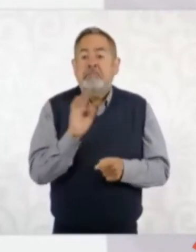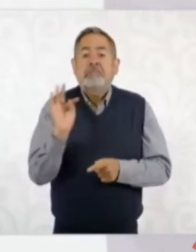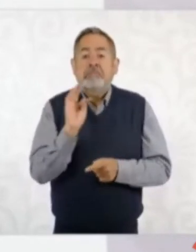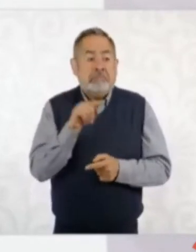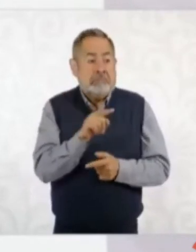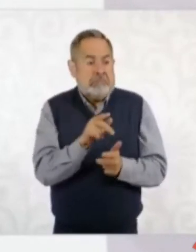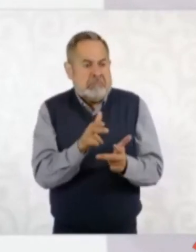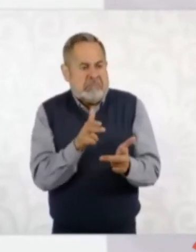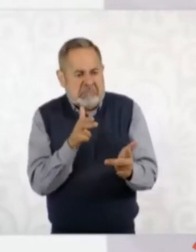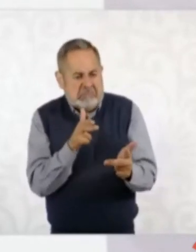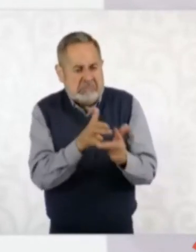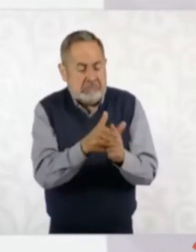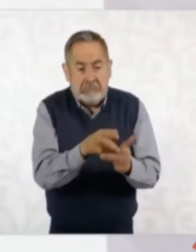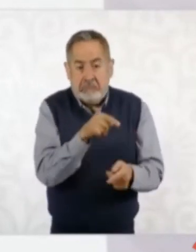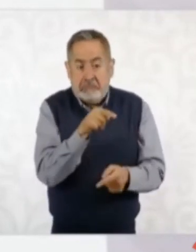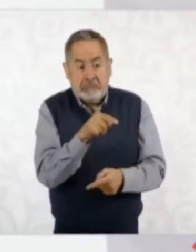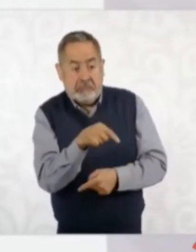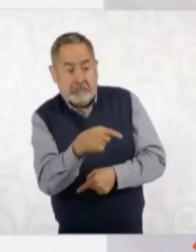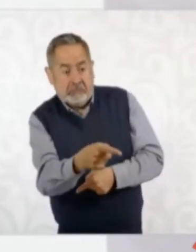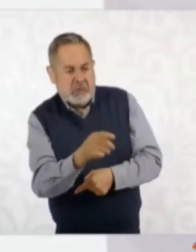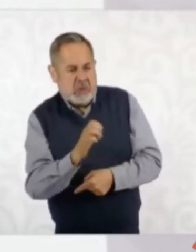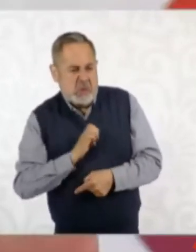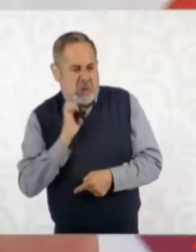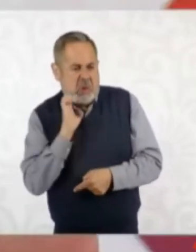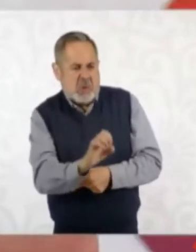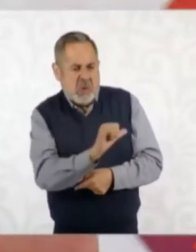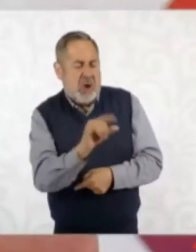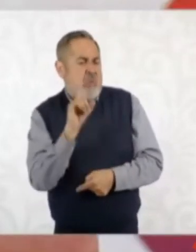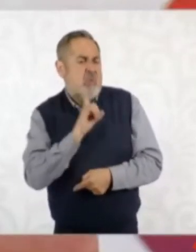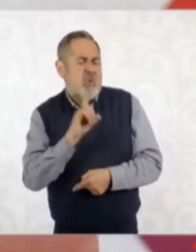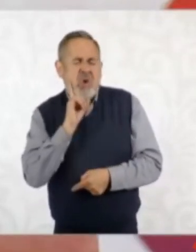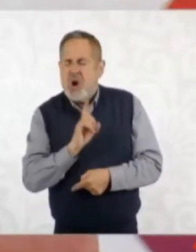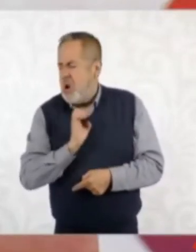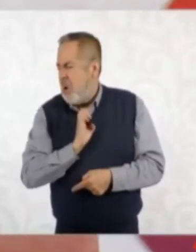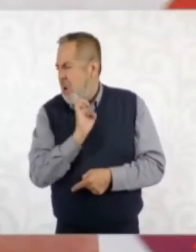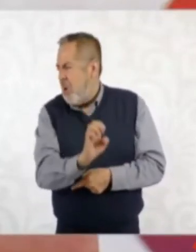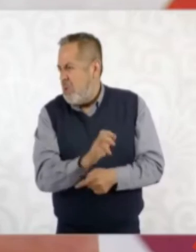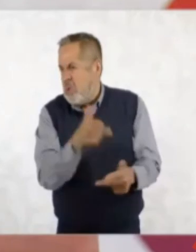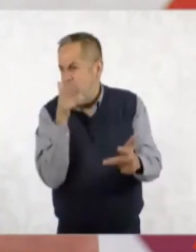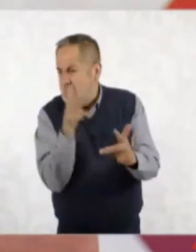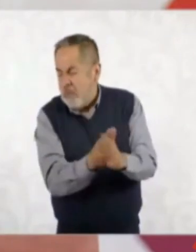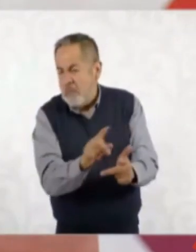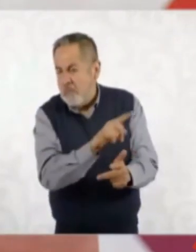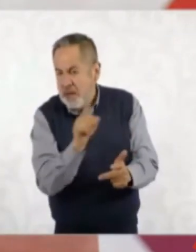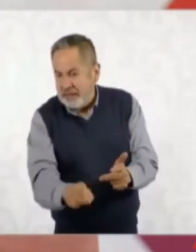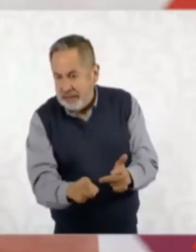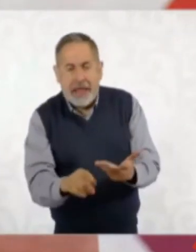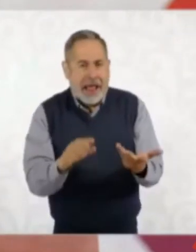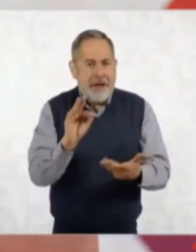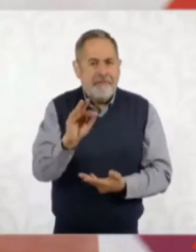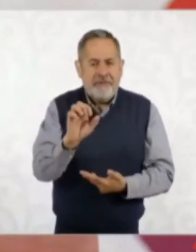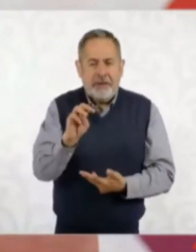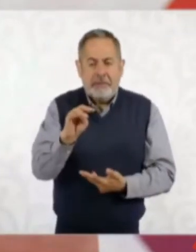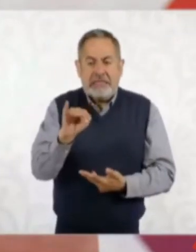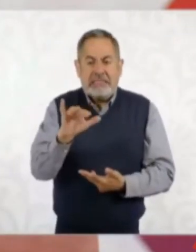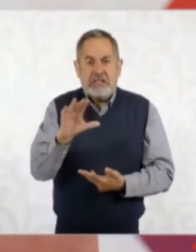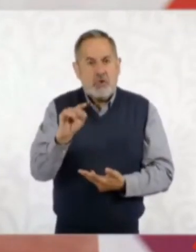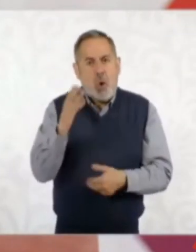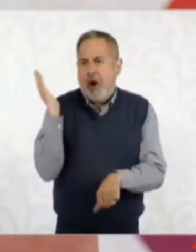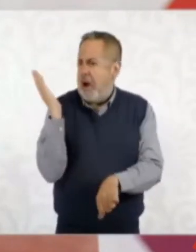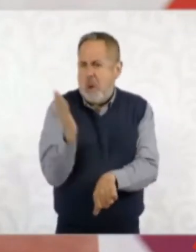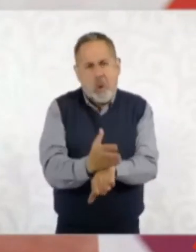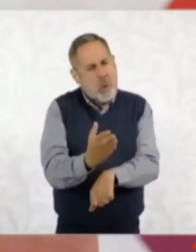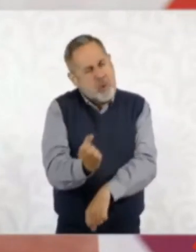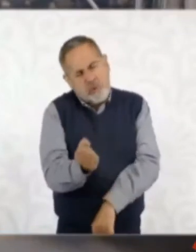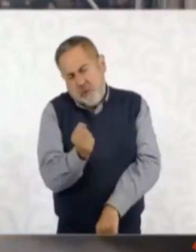un homicidio contra una mujer por el solo hecho de ser mujer. Entonces, es un día muy importante el día de hoy. Bueno,